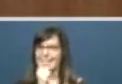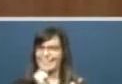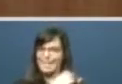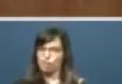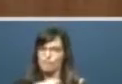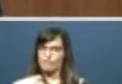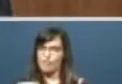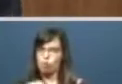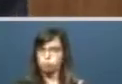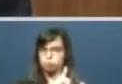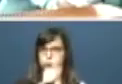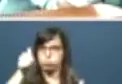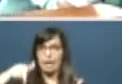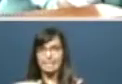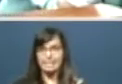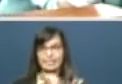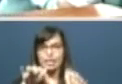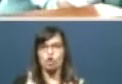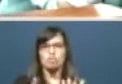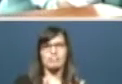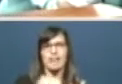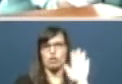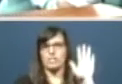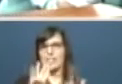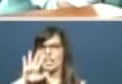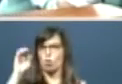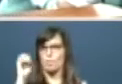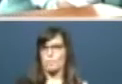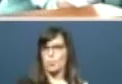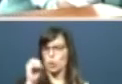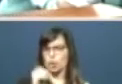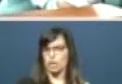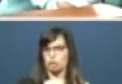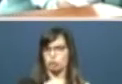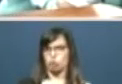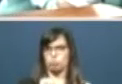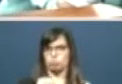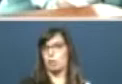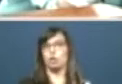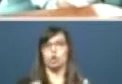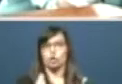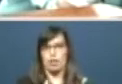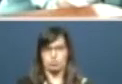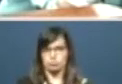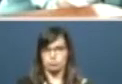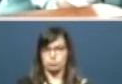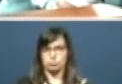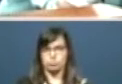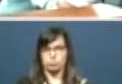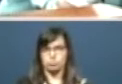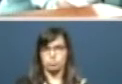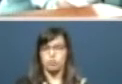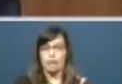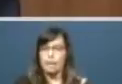en castilla y león' suponían el 85 por ciento de la cuantía de todos sus depósitos corregir